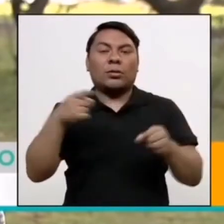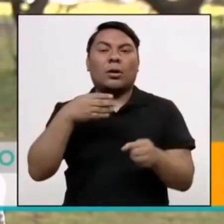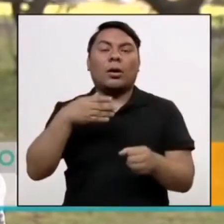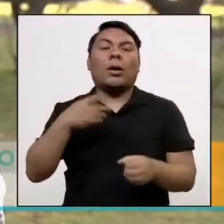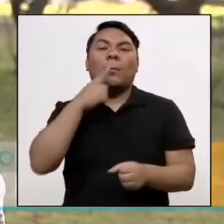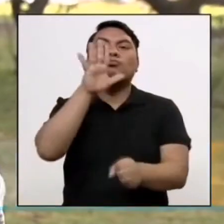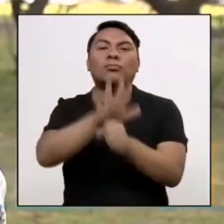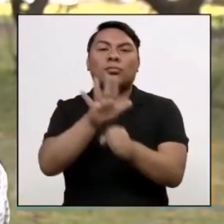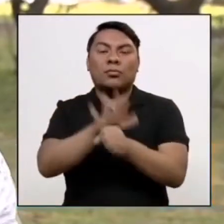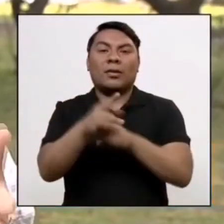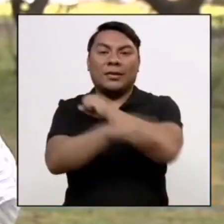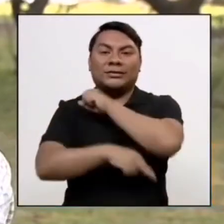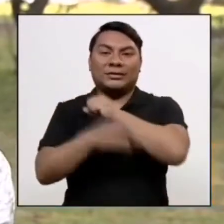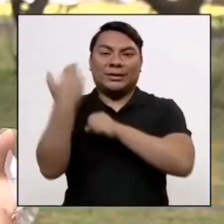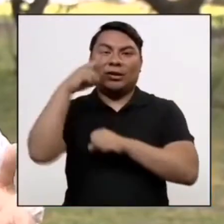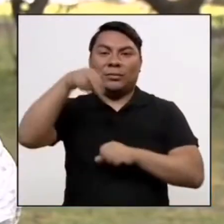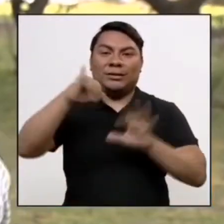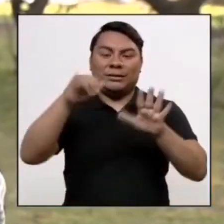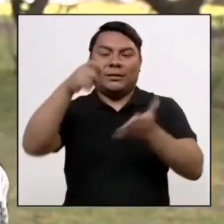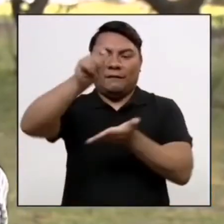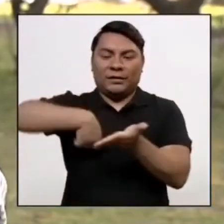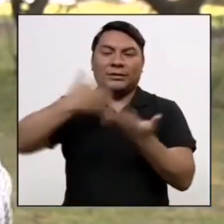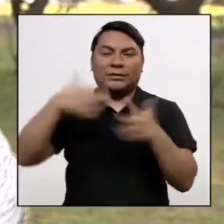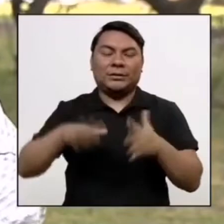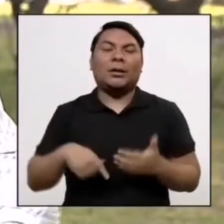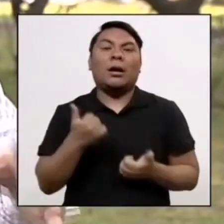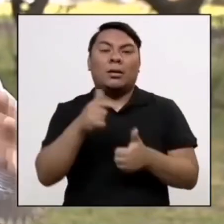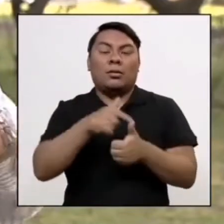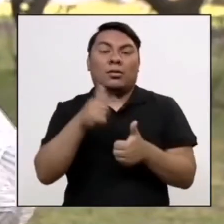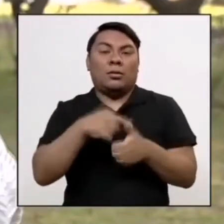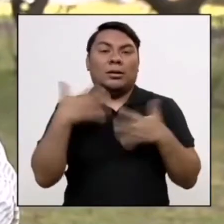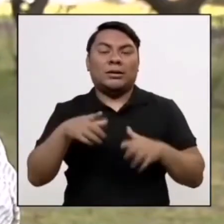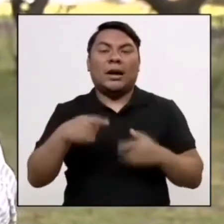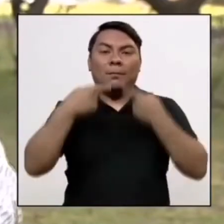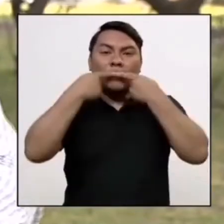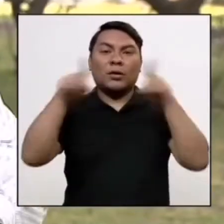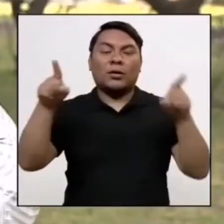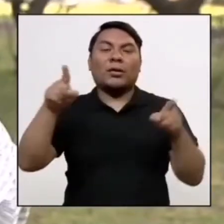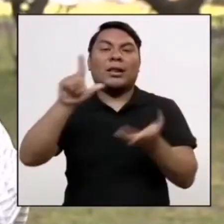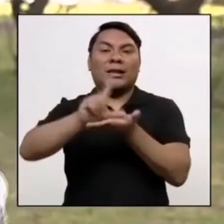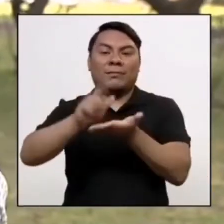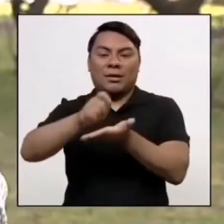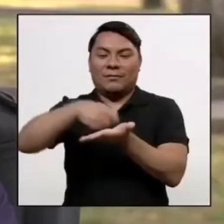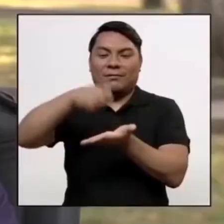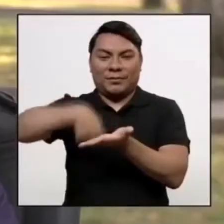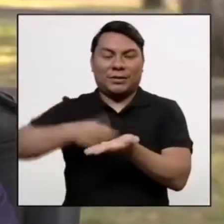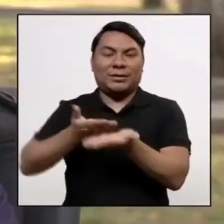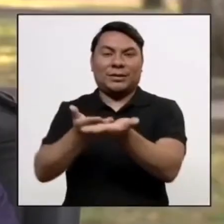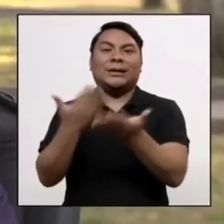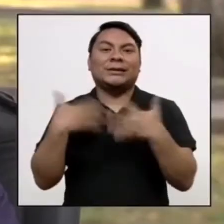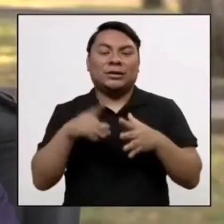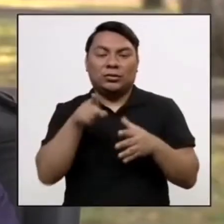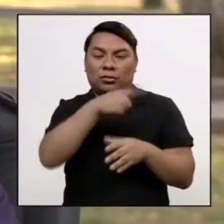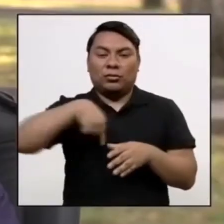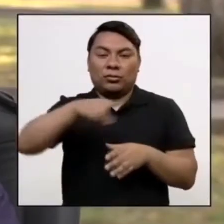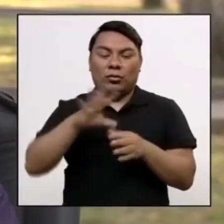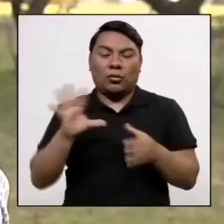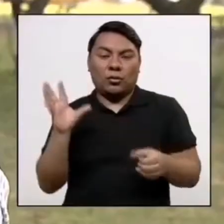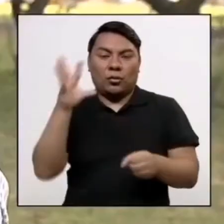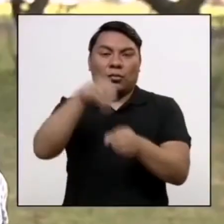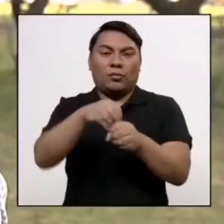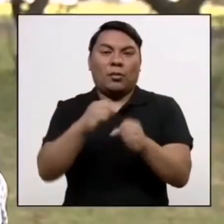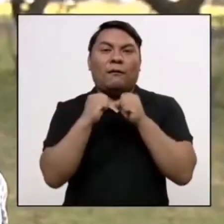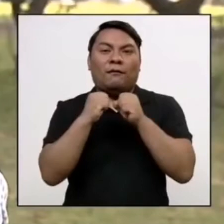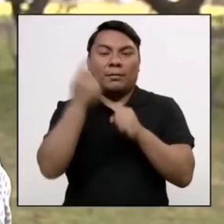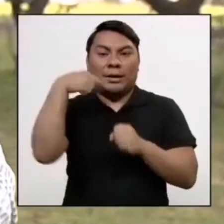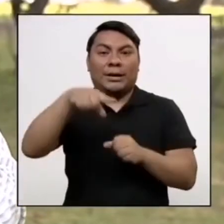en 2016, tenemos ahora ya esta Declaración de Lima que es como que complementa y da el sentido del contexto para